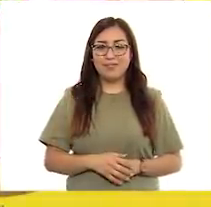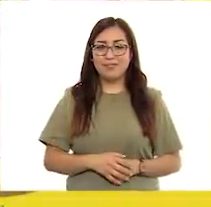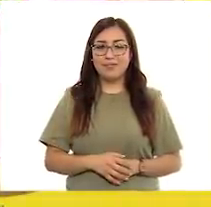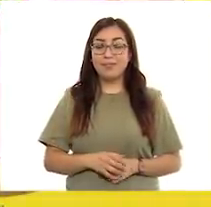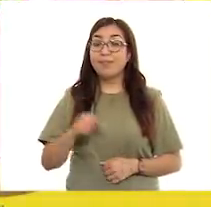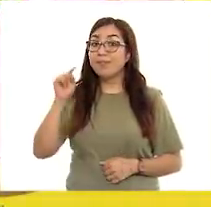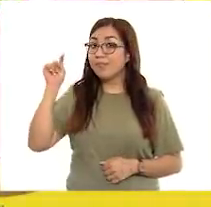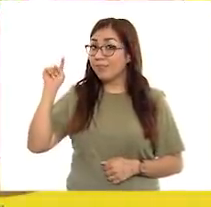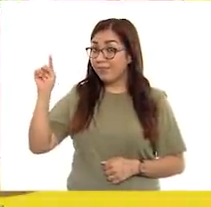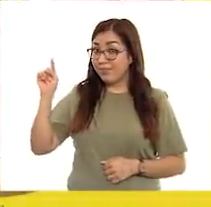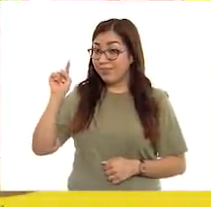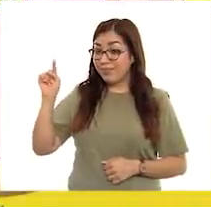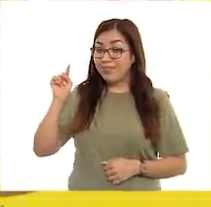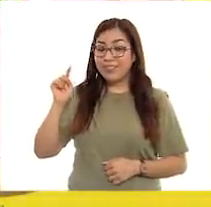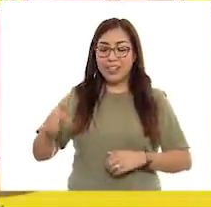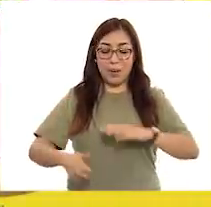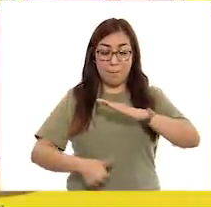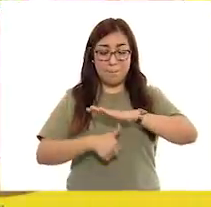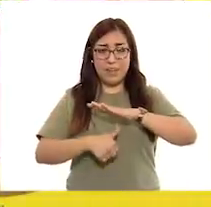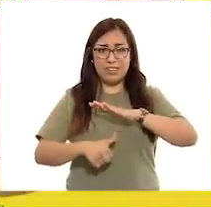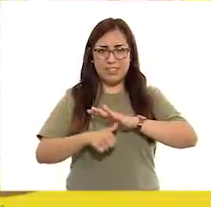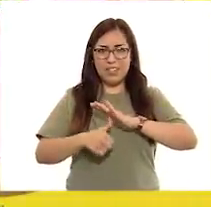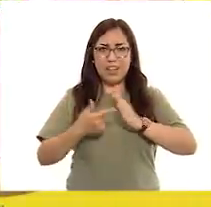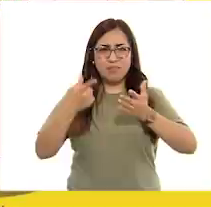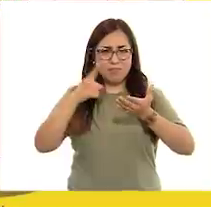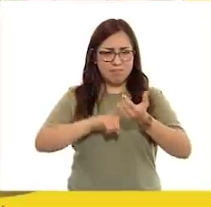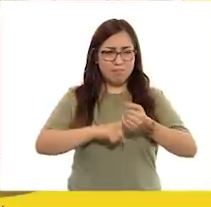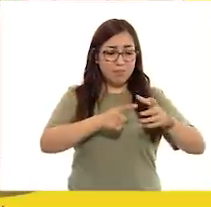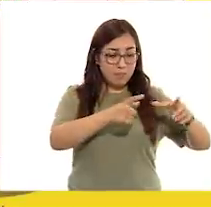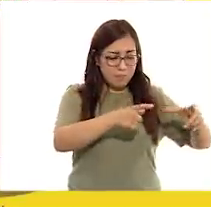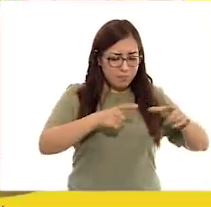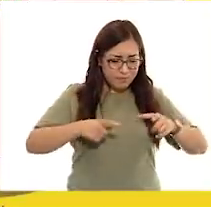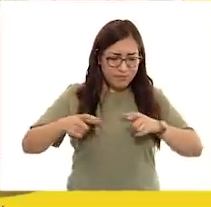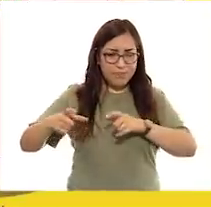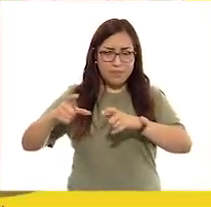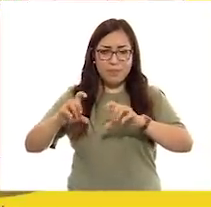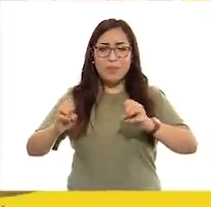¿Cuántos platos hay en la mesa? Uno,